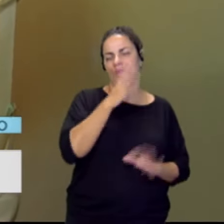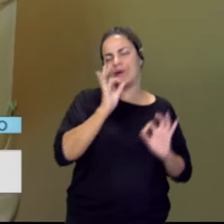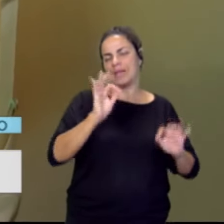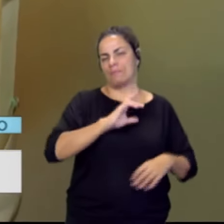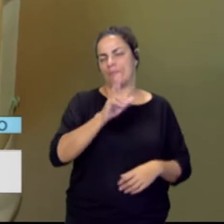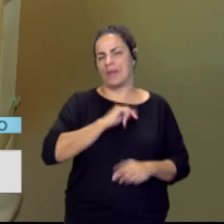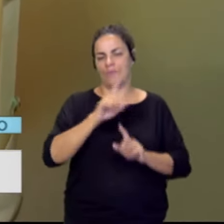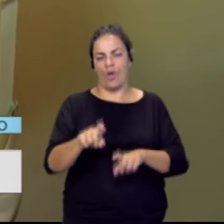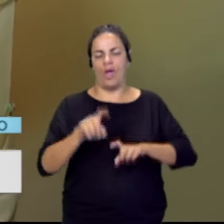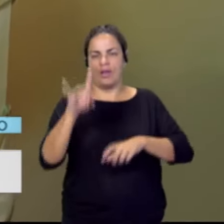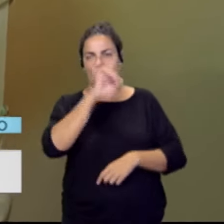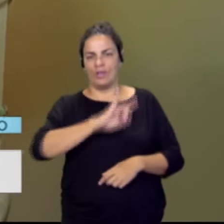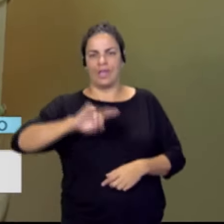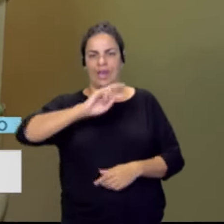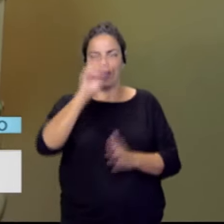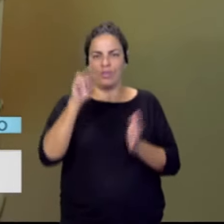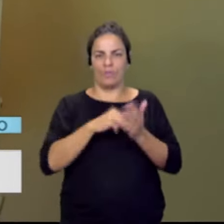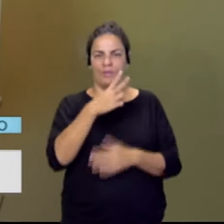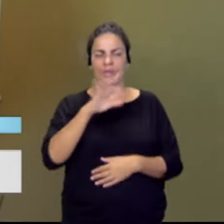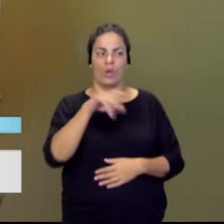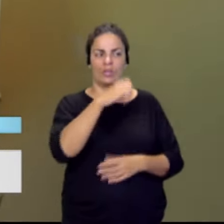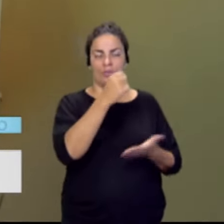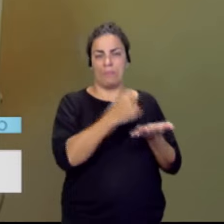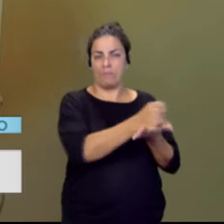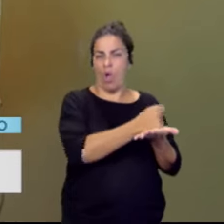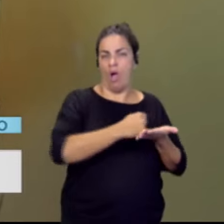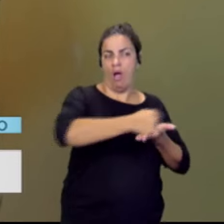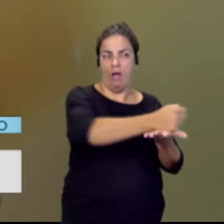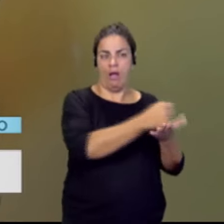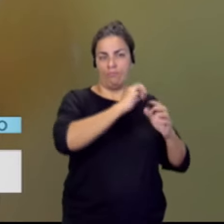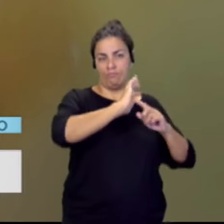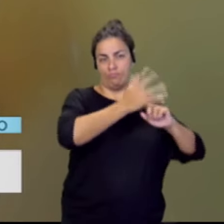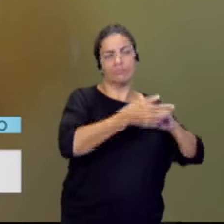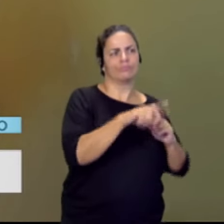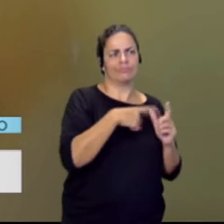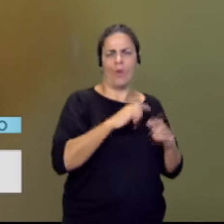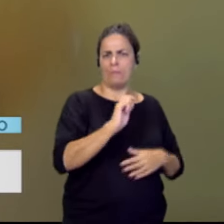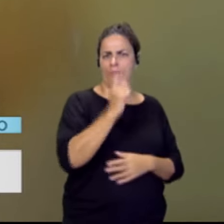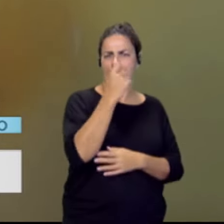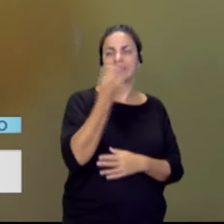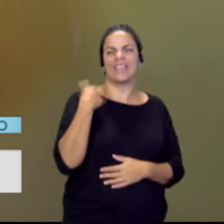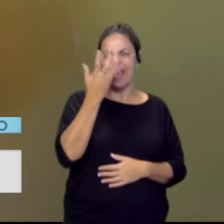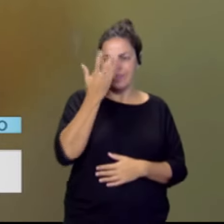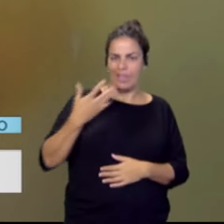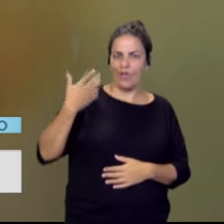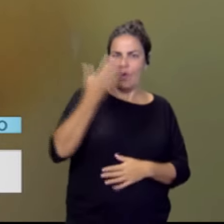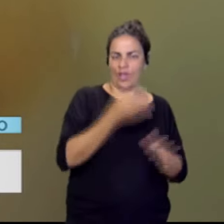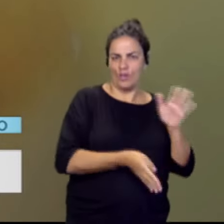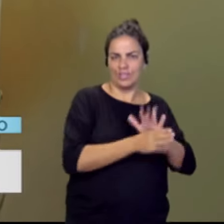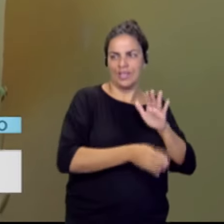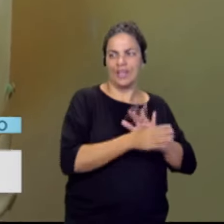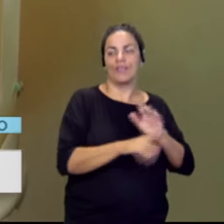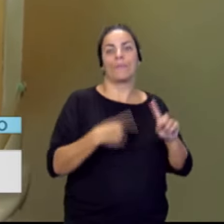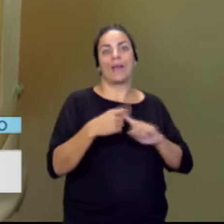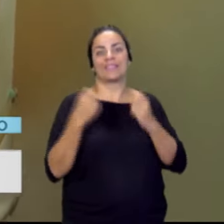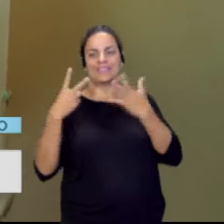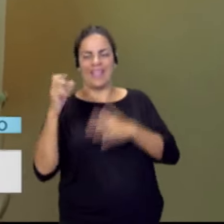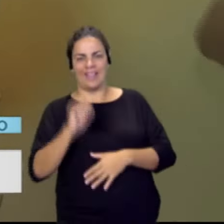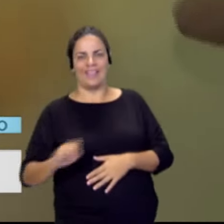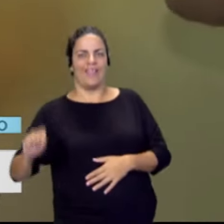una molina pues que sigue batiendo récords por quinto año consecutivo, y también es el séptimo año que se lleva, es el mejor gofio